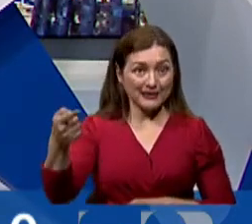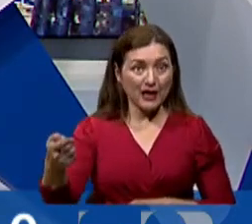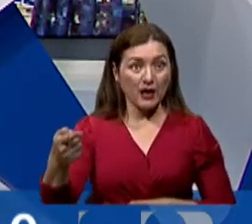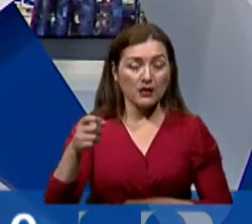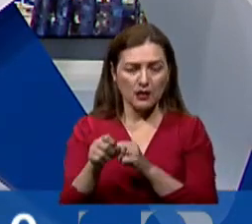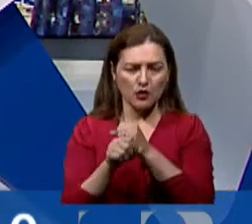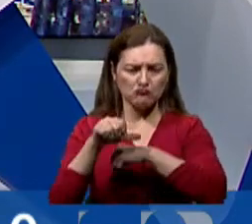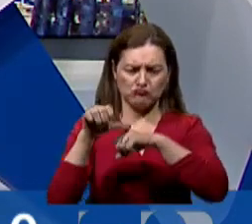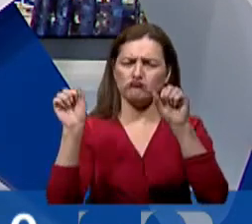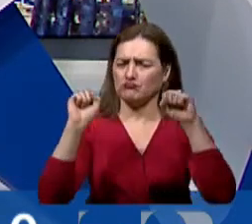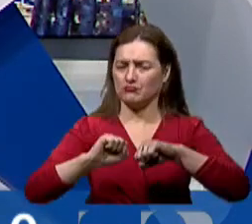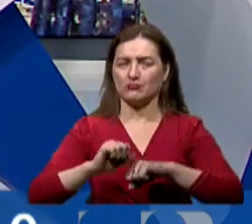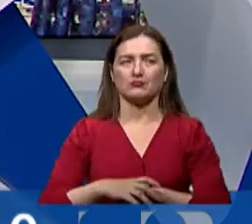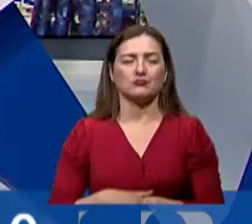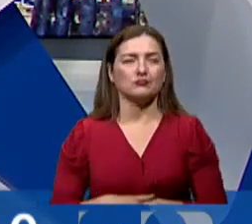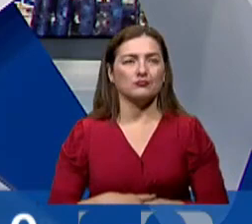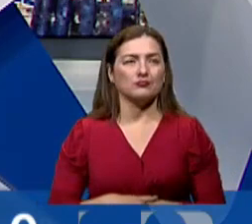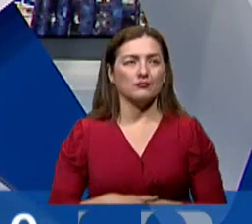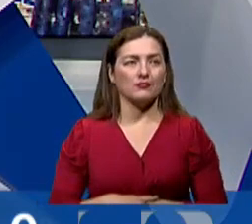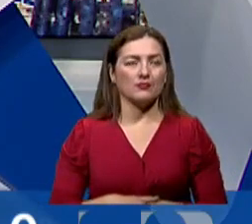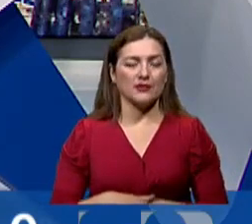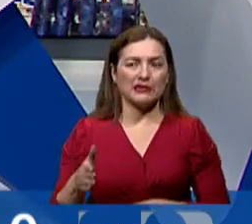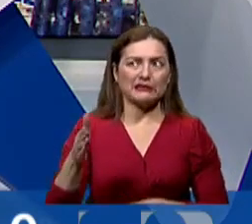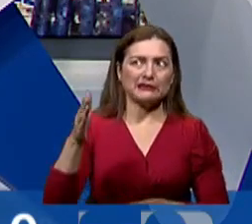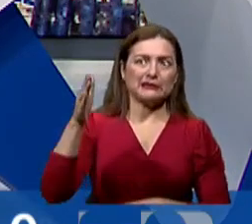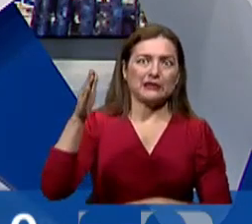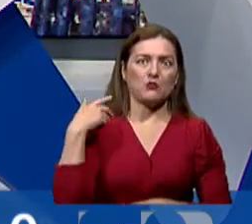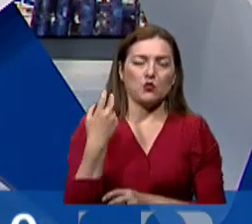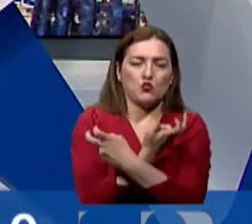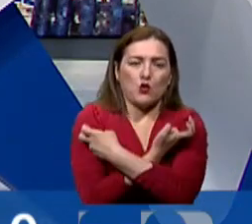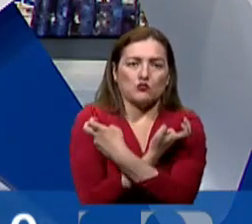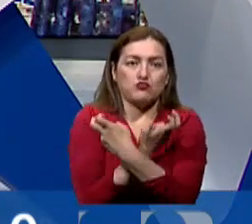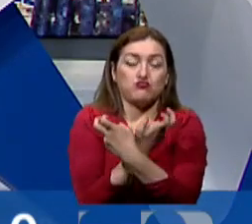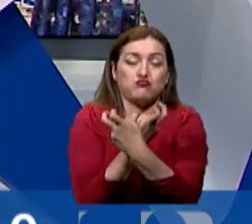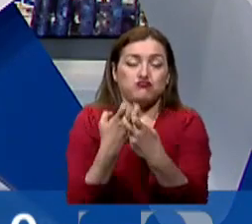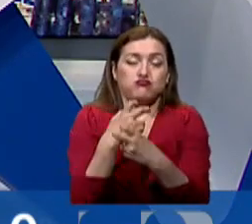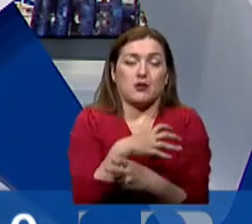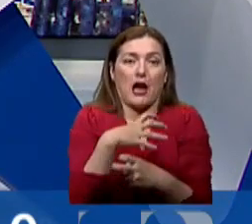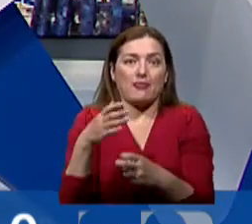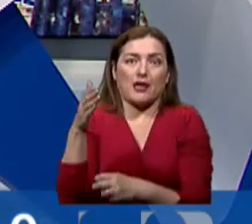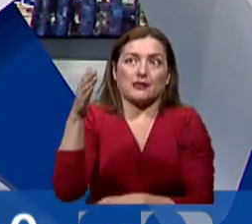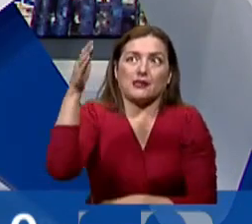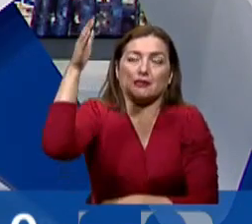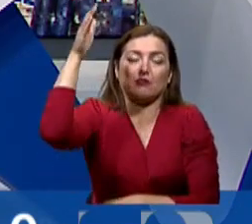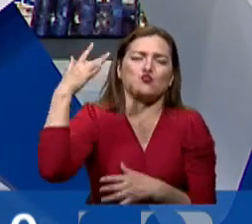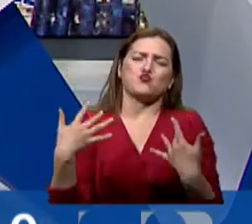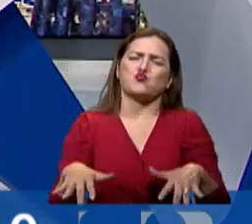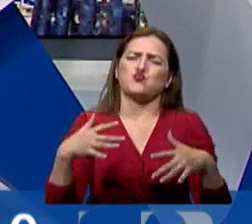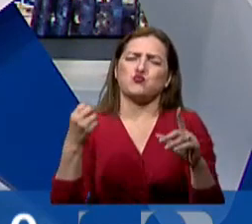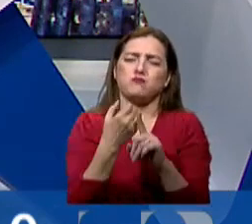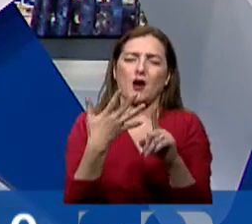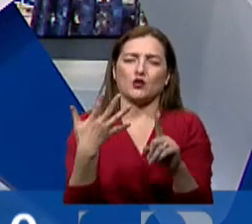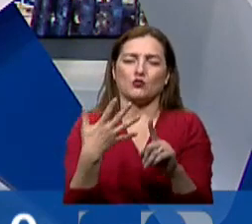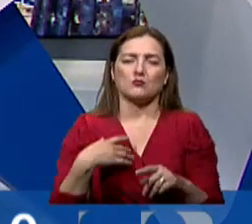edad precisa para realizarse esta operación porque si sigue creciendo, sus huesitos también siguen creciendo y esto va a afectar aún más a lo que son